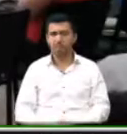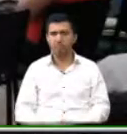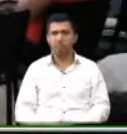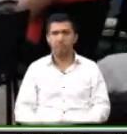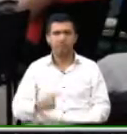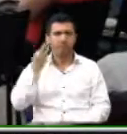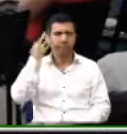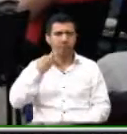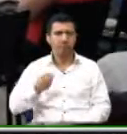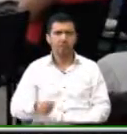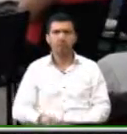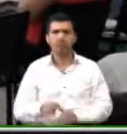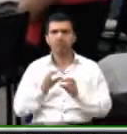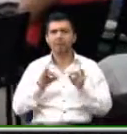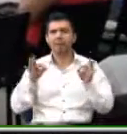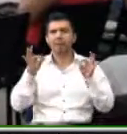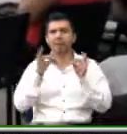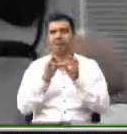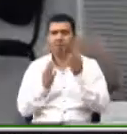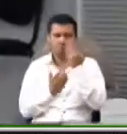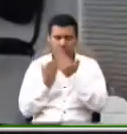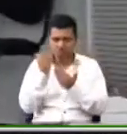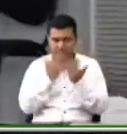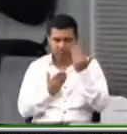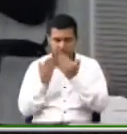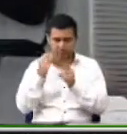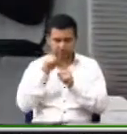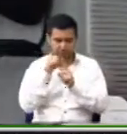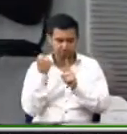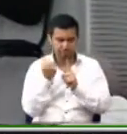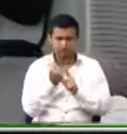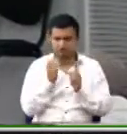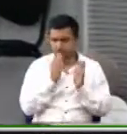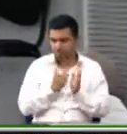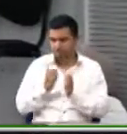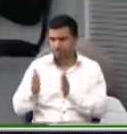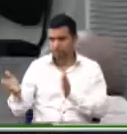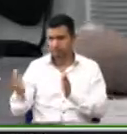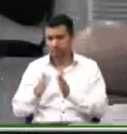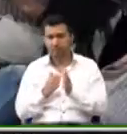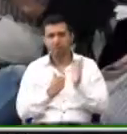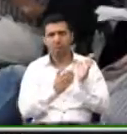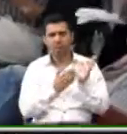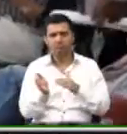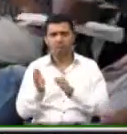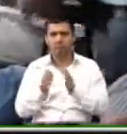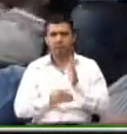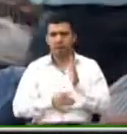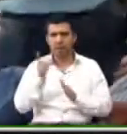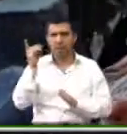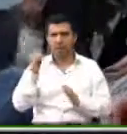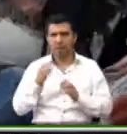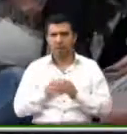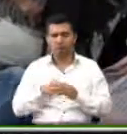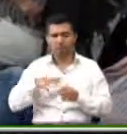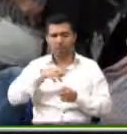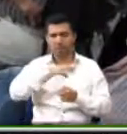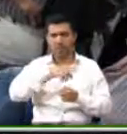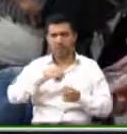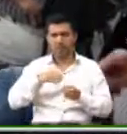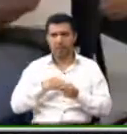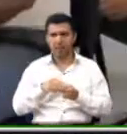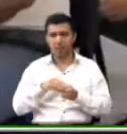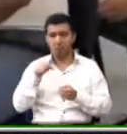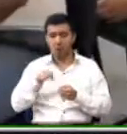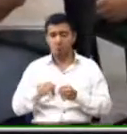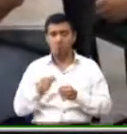es días cruciales le quedan al estudio detallado y socializado del proyecto de plan de desarrollo del norte de santander entre hoy y el viernes se